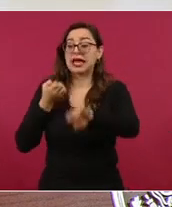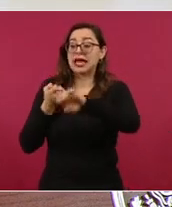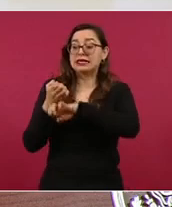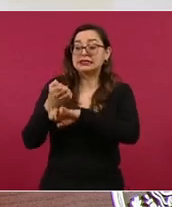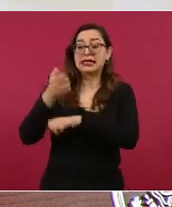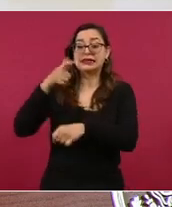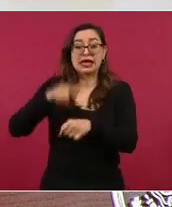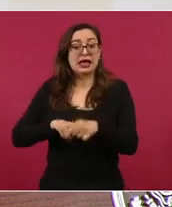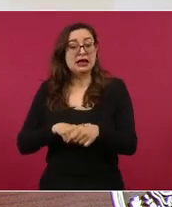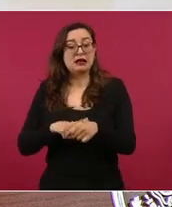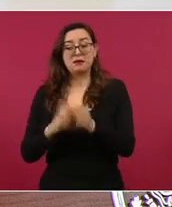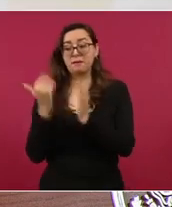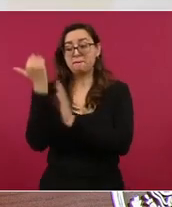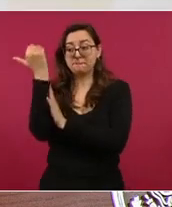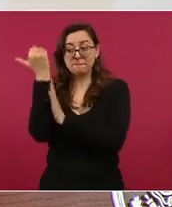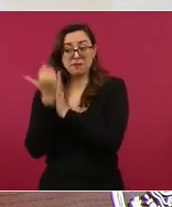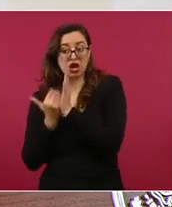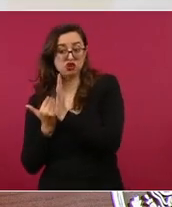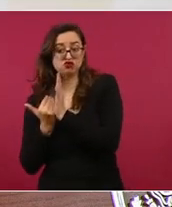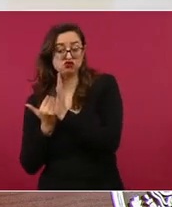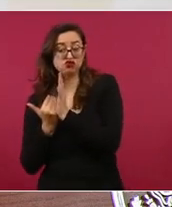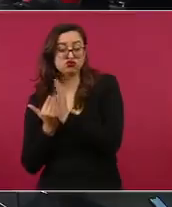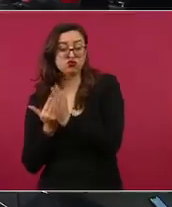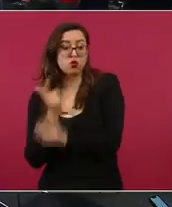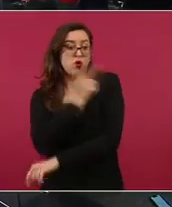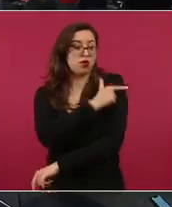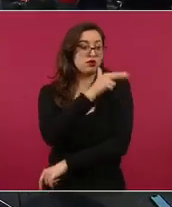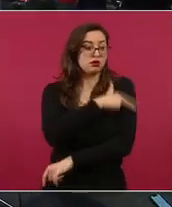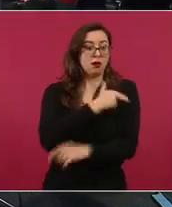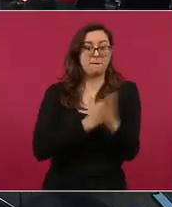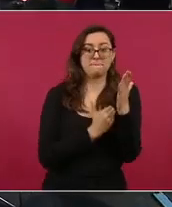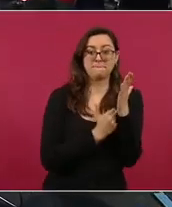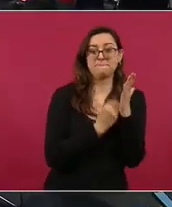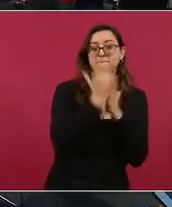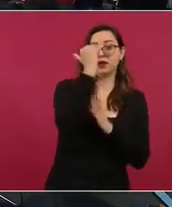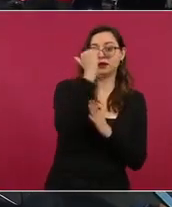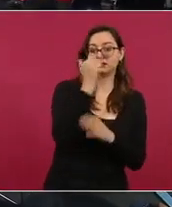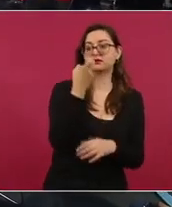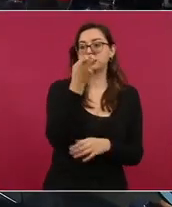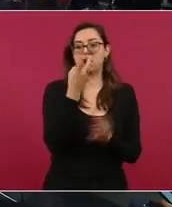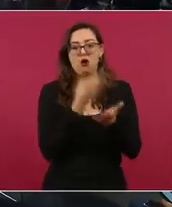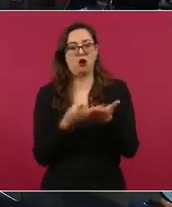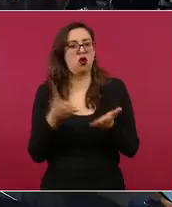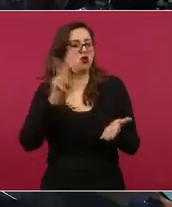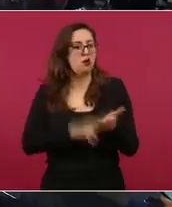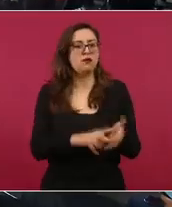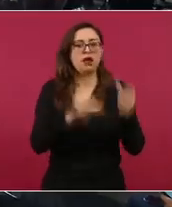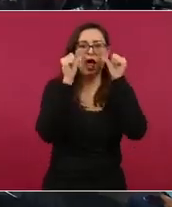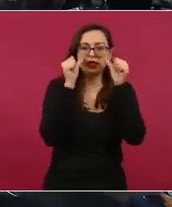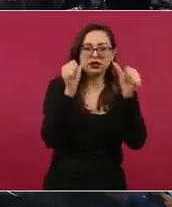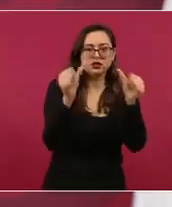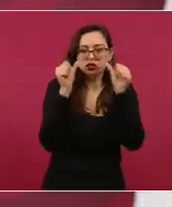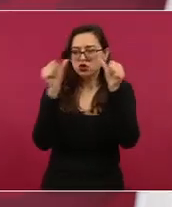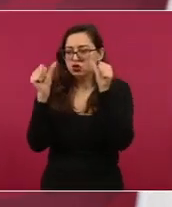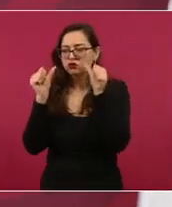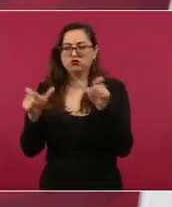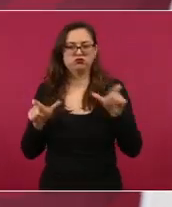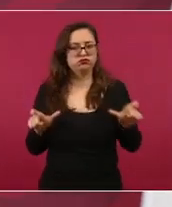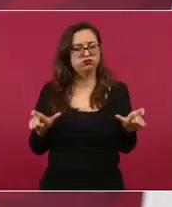Y estamos reforzando en todos lados. Entonces les vamos a presentar el